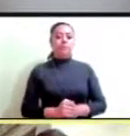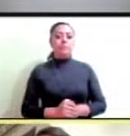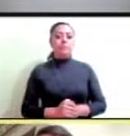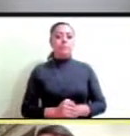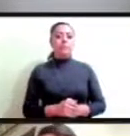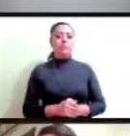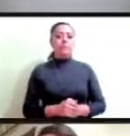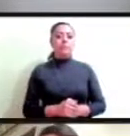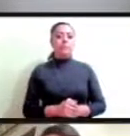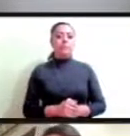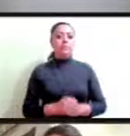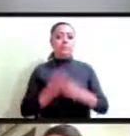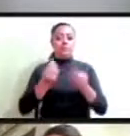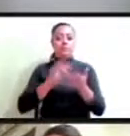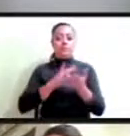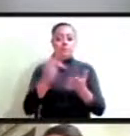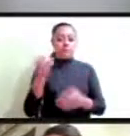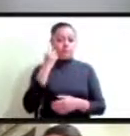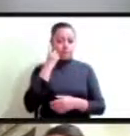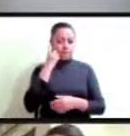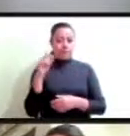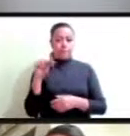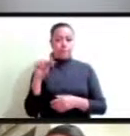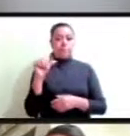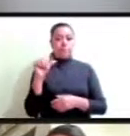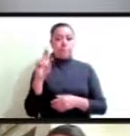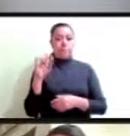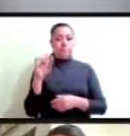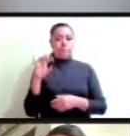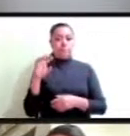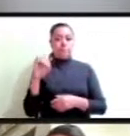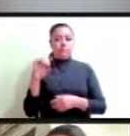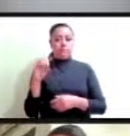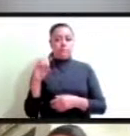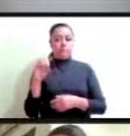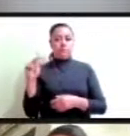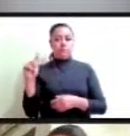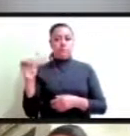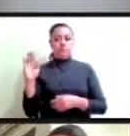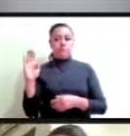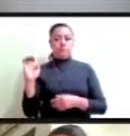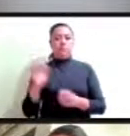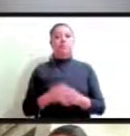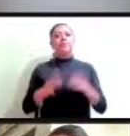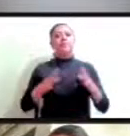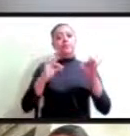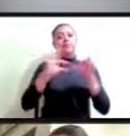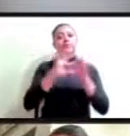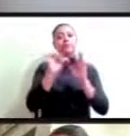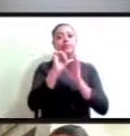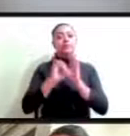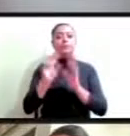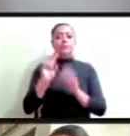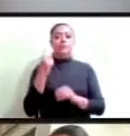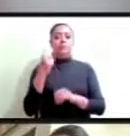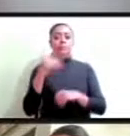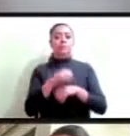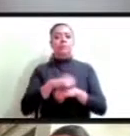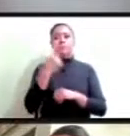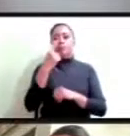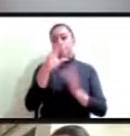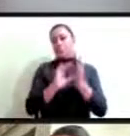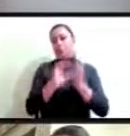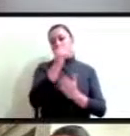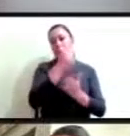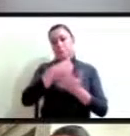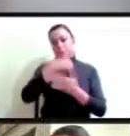Muchas gracias, diputado Mauricio Tabe. Con fundamento en lo dispuesto por el artículo 31, numeral 1 de la Constitución Política de la Ciudad de México